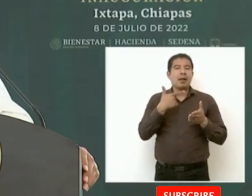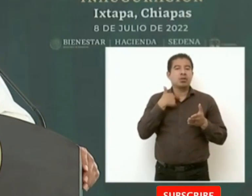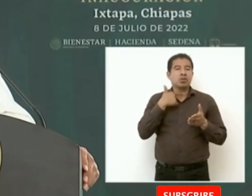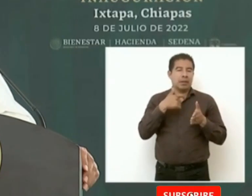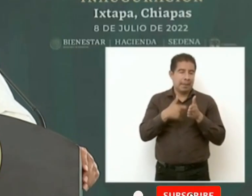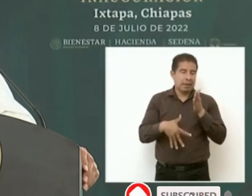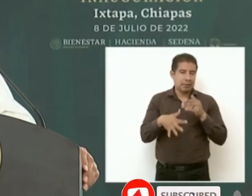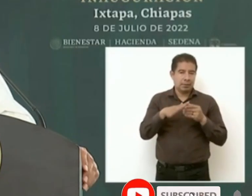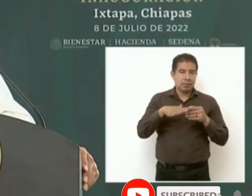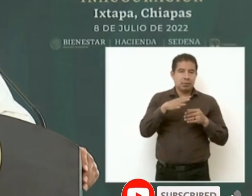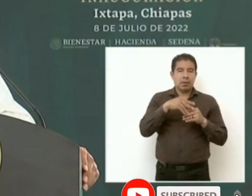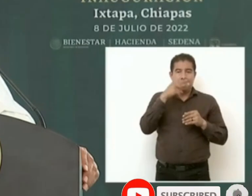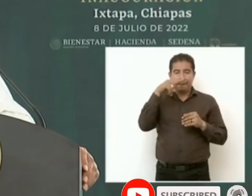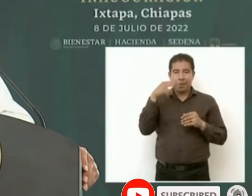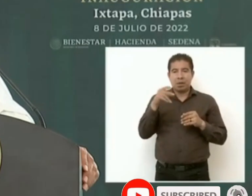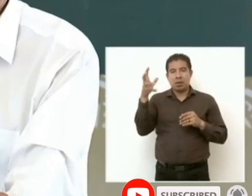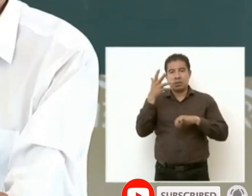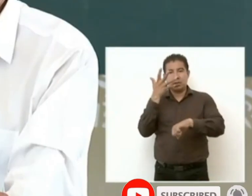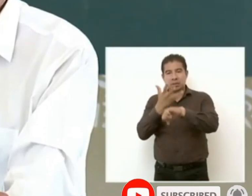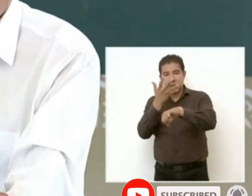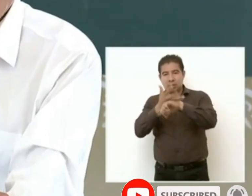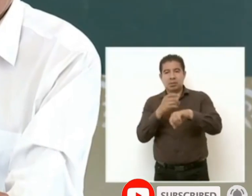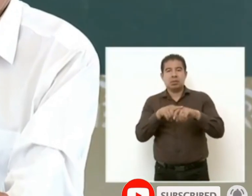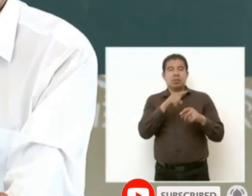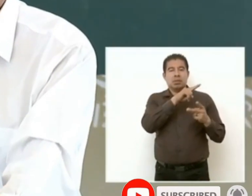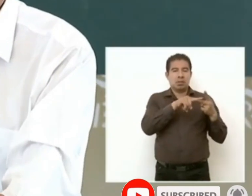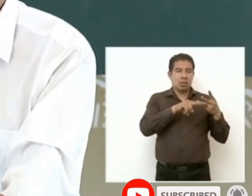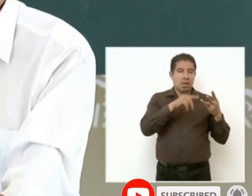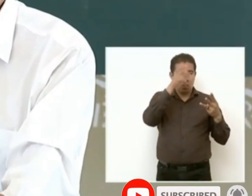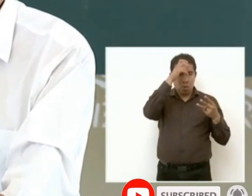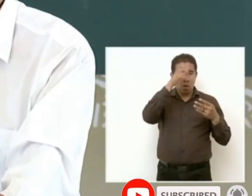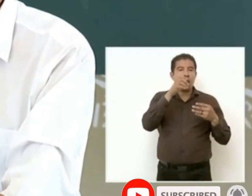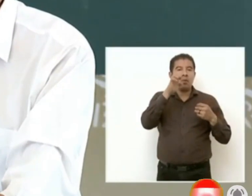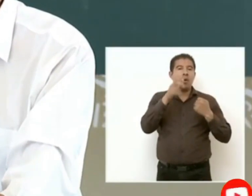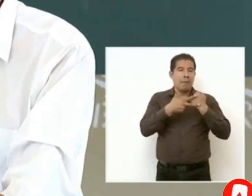Es más barata la gasolina en México que en Estados Unidos, más barata que en Europa.